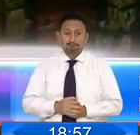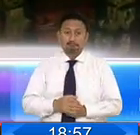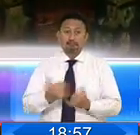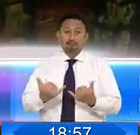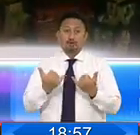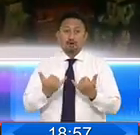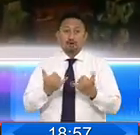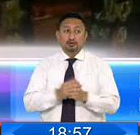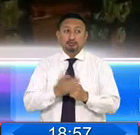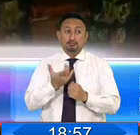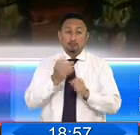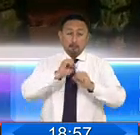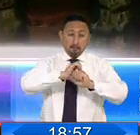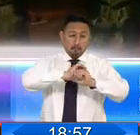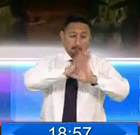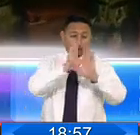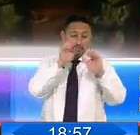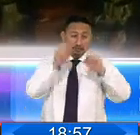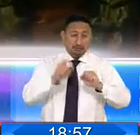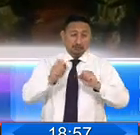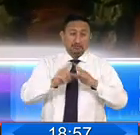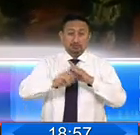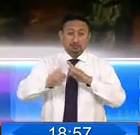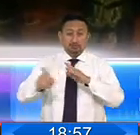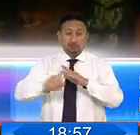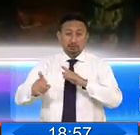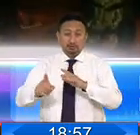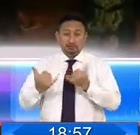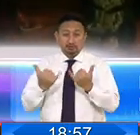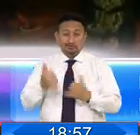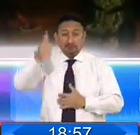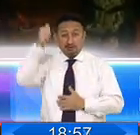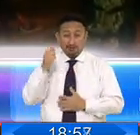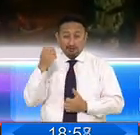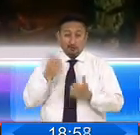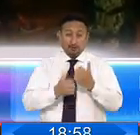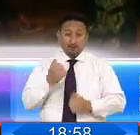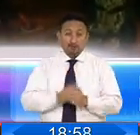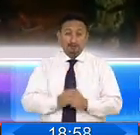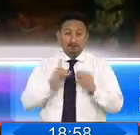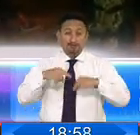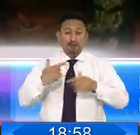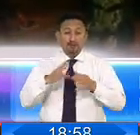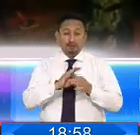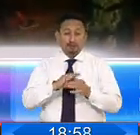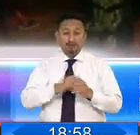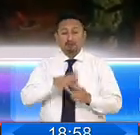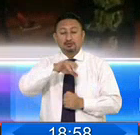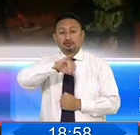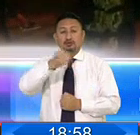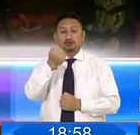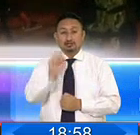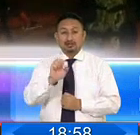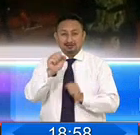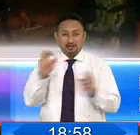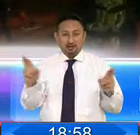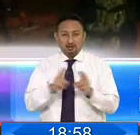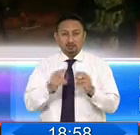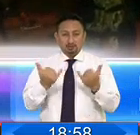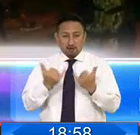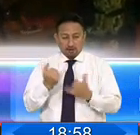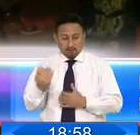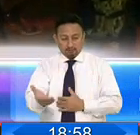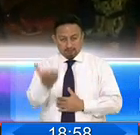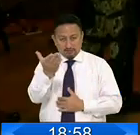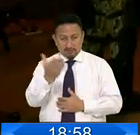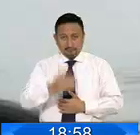intento de fuga en horas de la madrugada y unos incidentes la noche de ayer que nos los resumió nuestro compañero José Morales y se lo presentamos en la